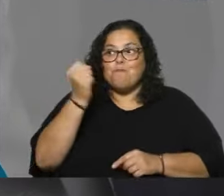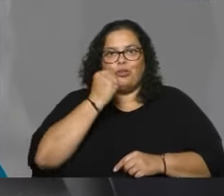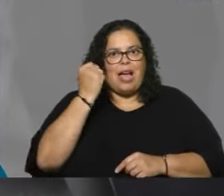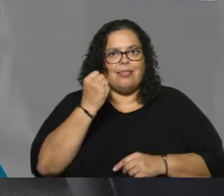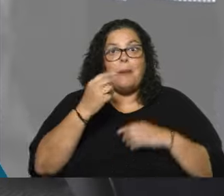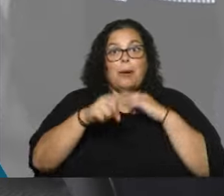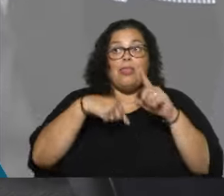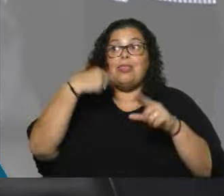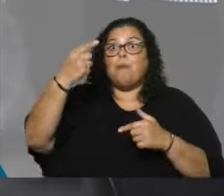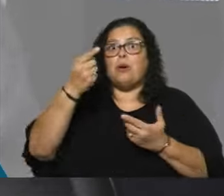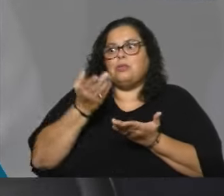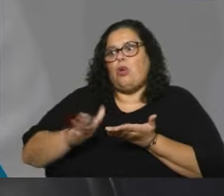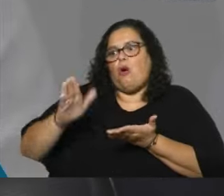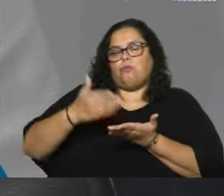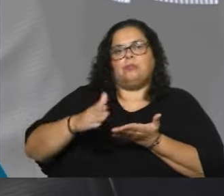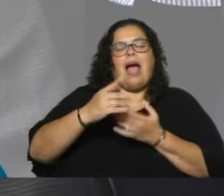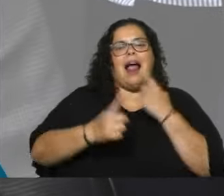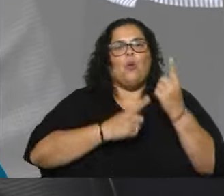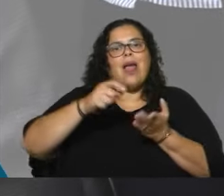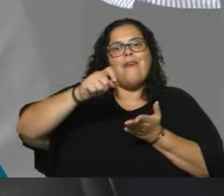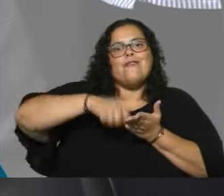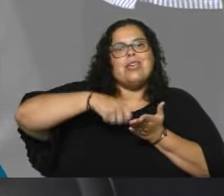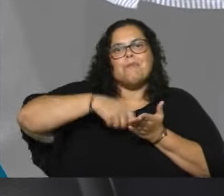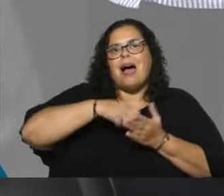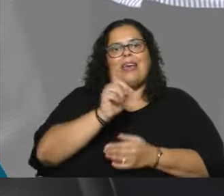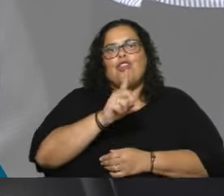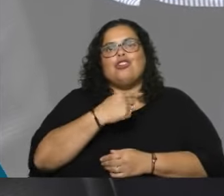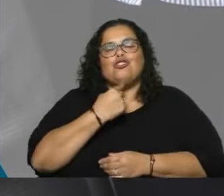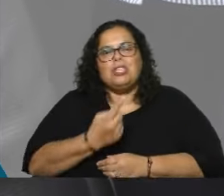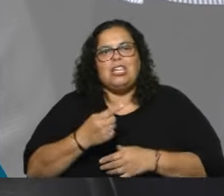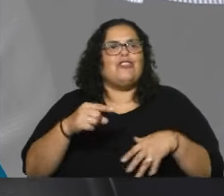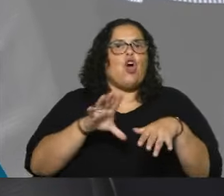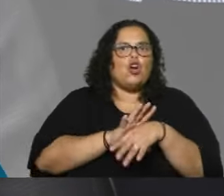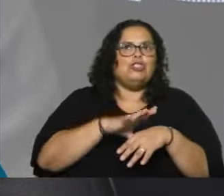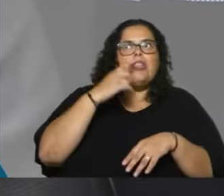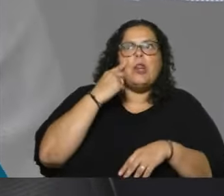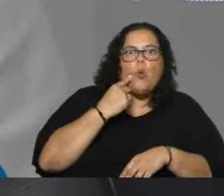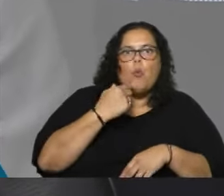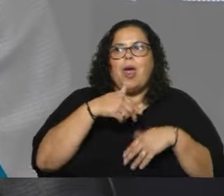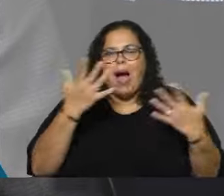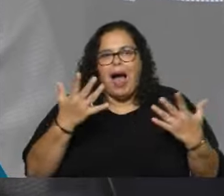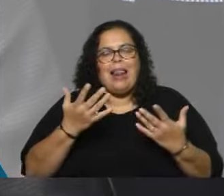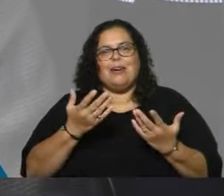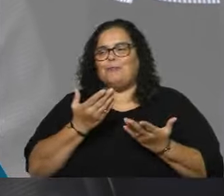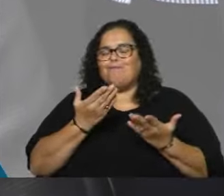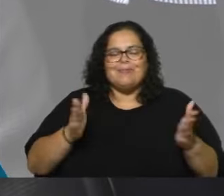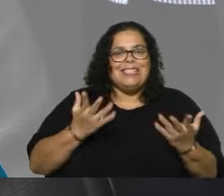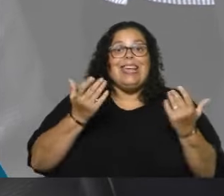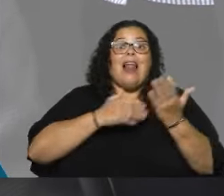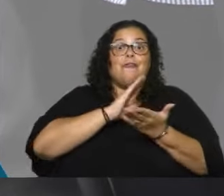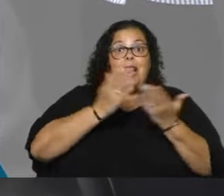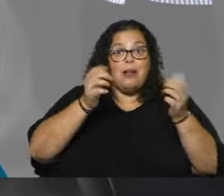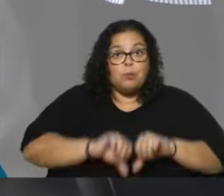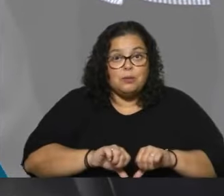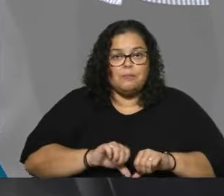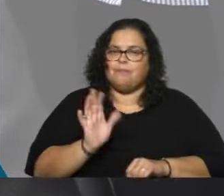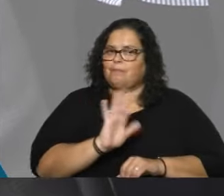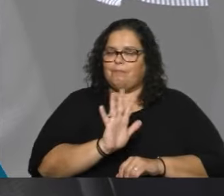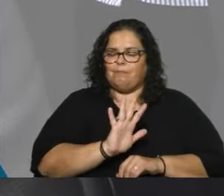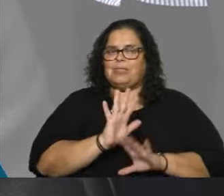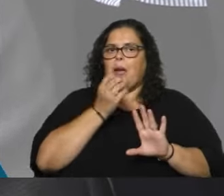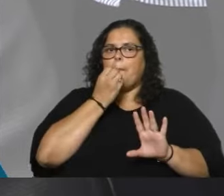haya algún descarte no previsto desde la Corte Electoral y que en definitiva naufrague esta propuesta. Por